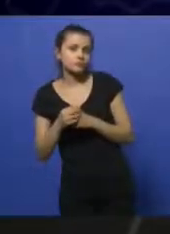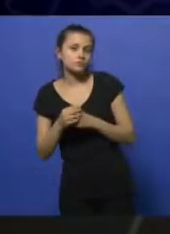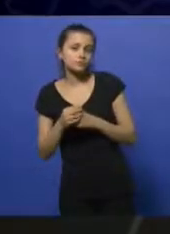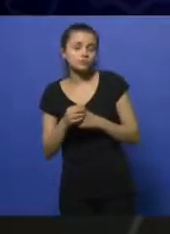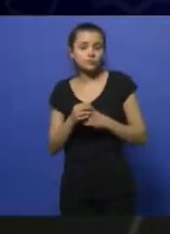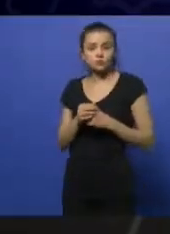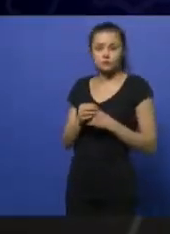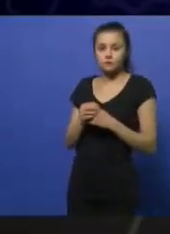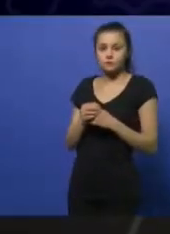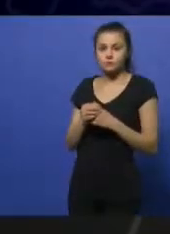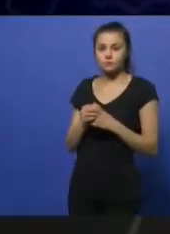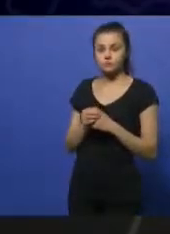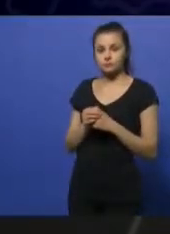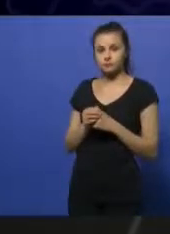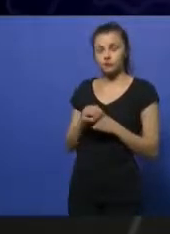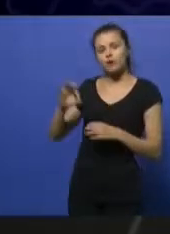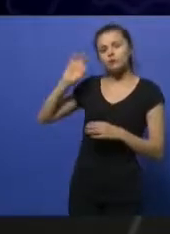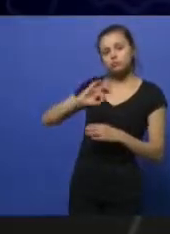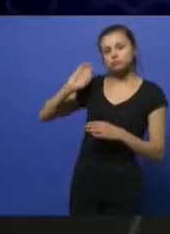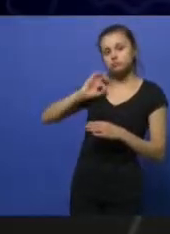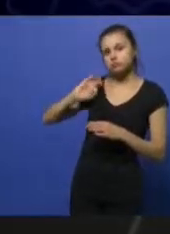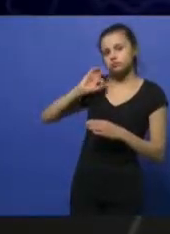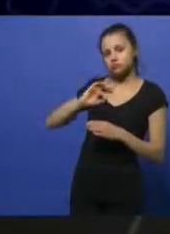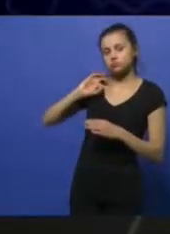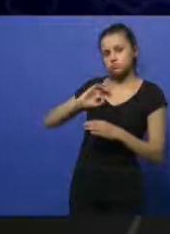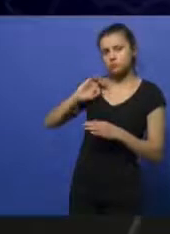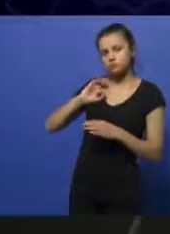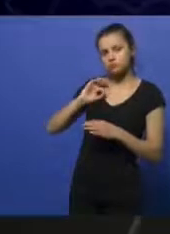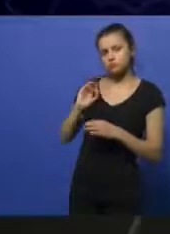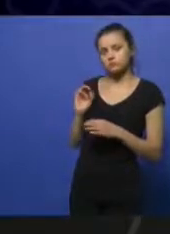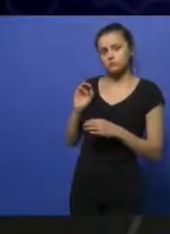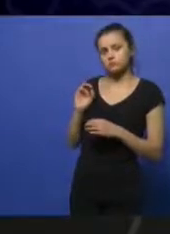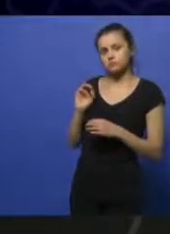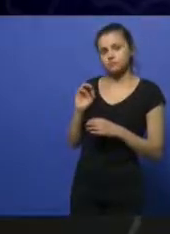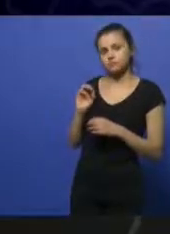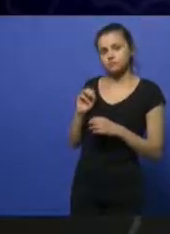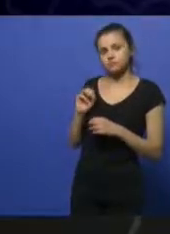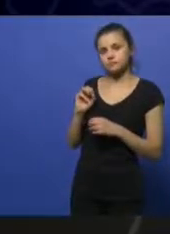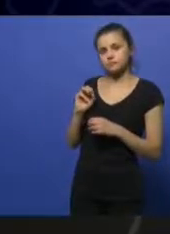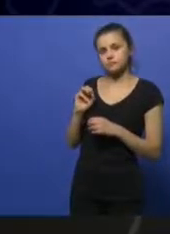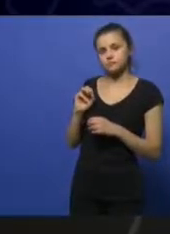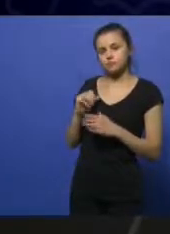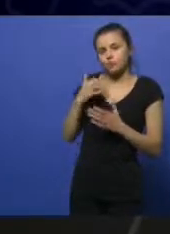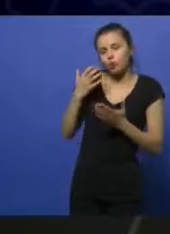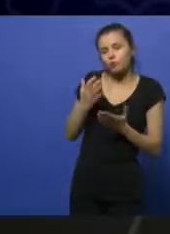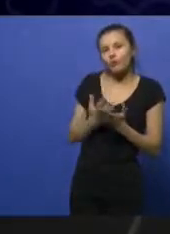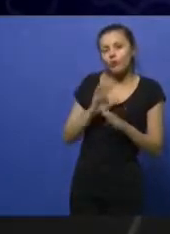ya varios años que venimos, digamos, padeciendo un